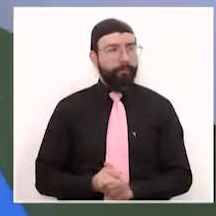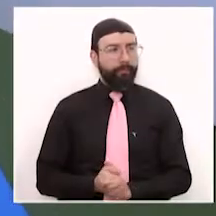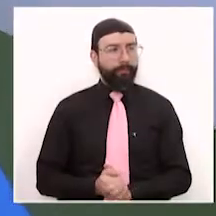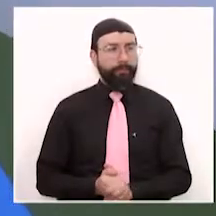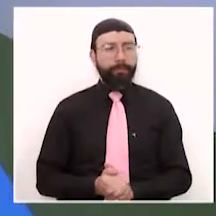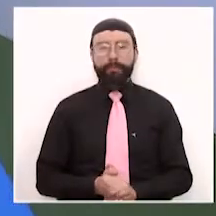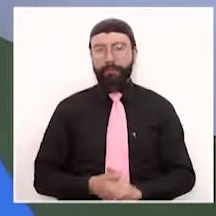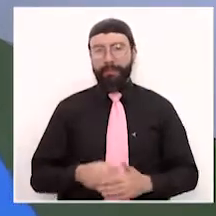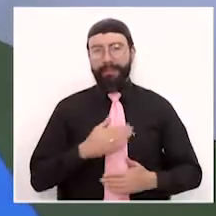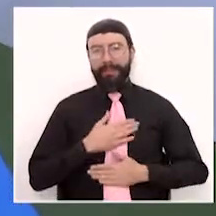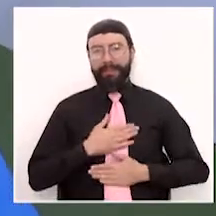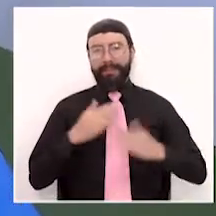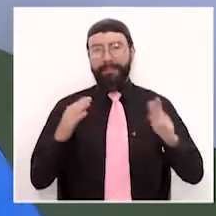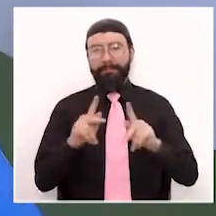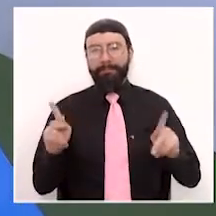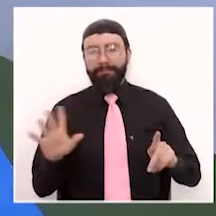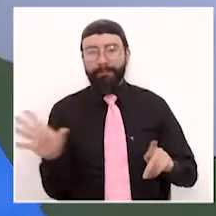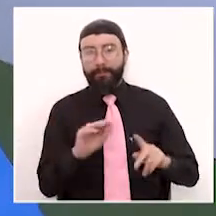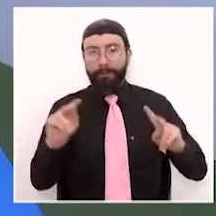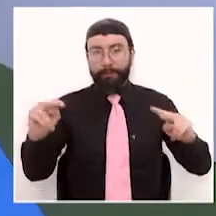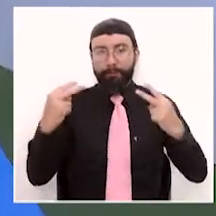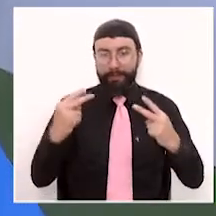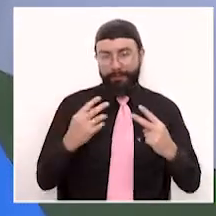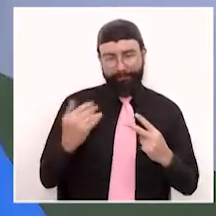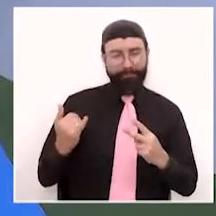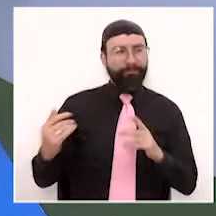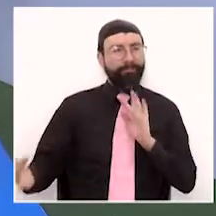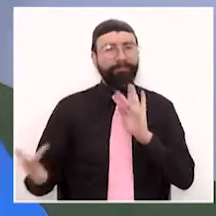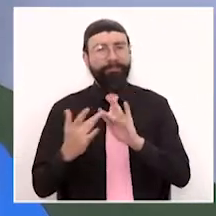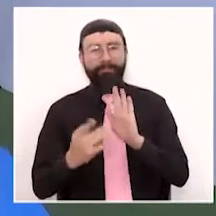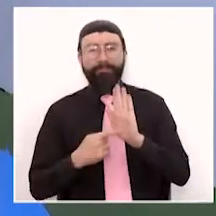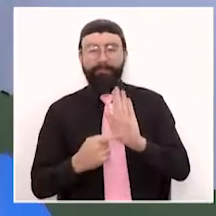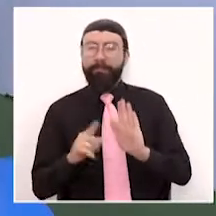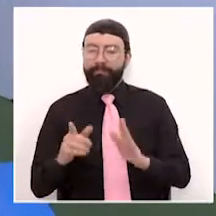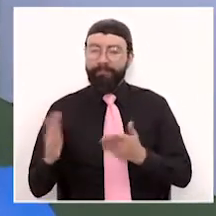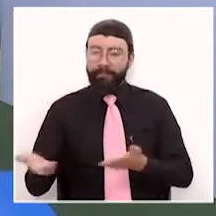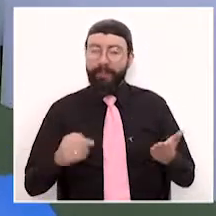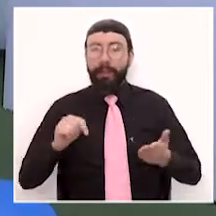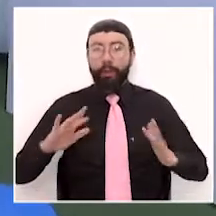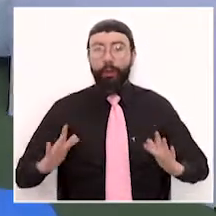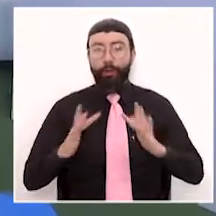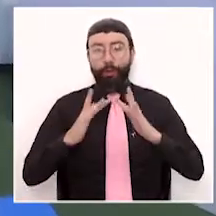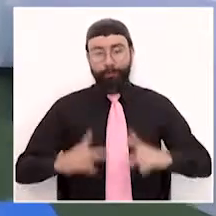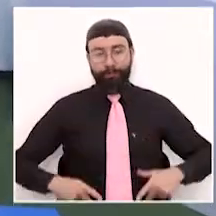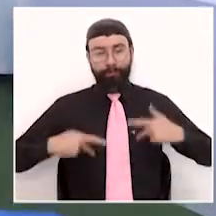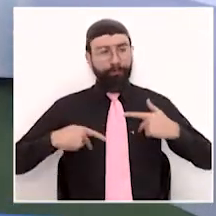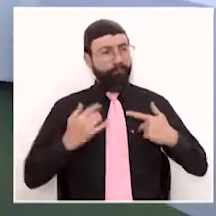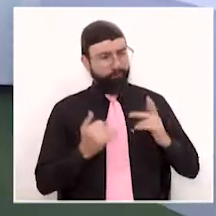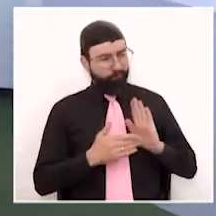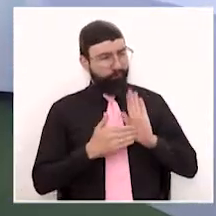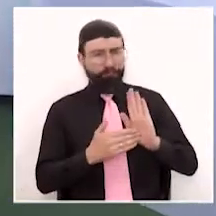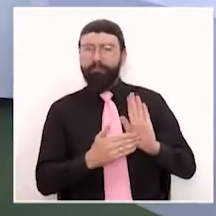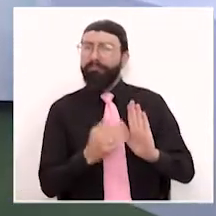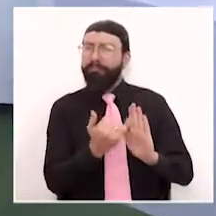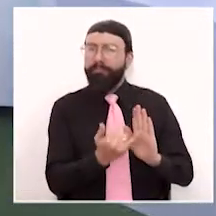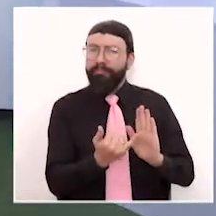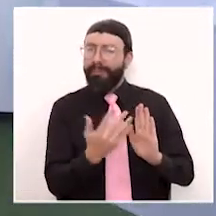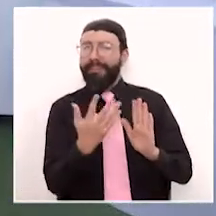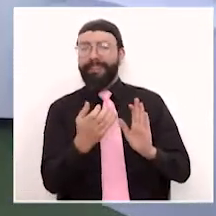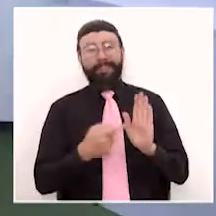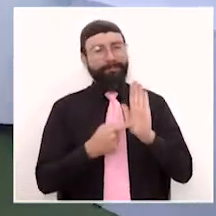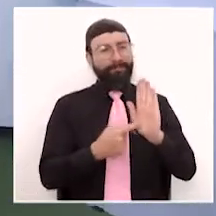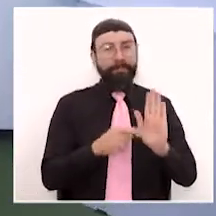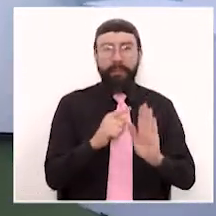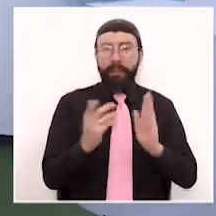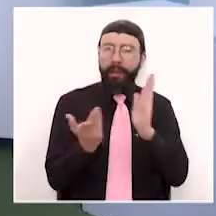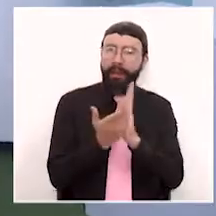Un saludo para todas las personas que nos están viendo en este momento. Bienvenidos a Conexión Vital, un espacio que busca generar educación